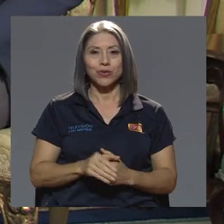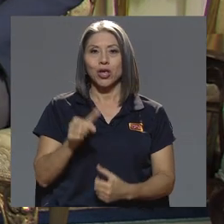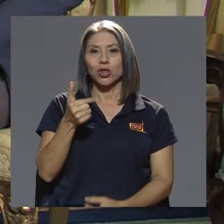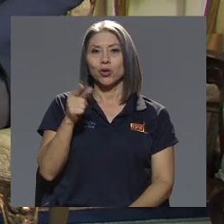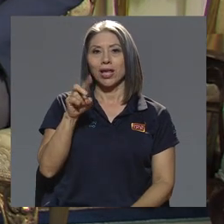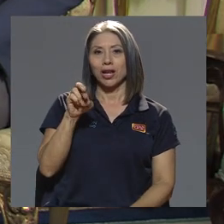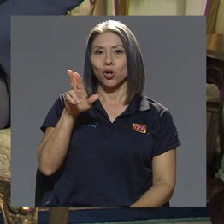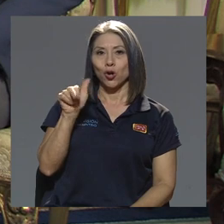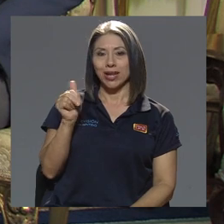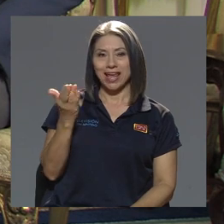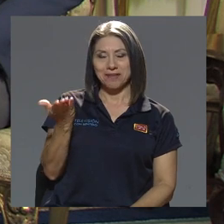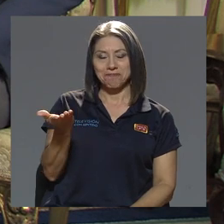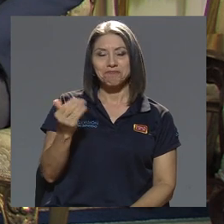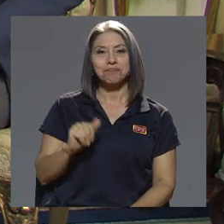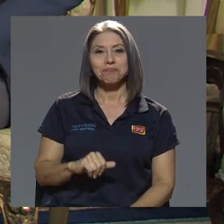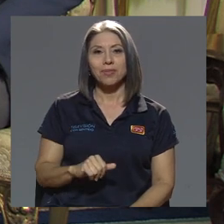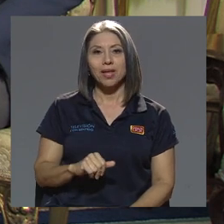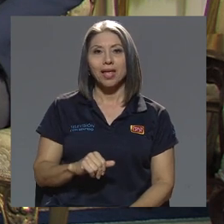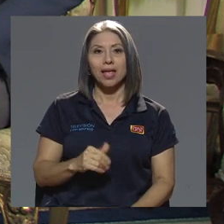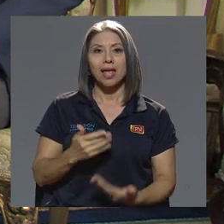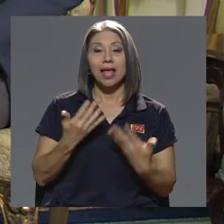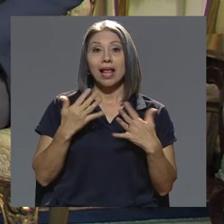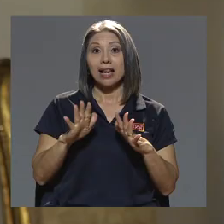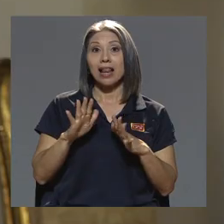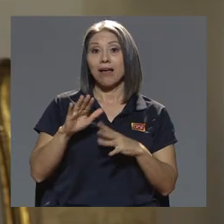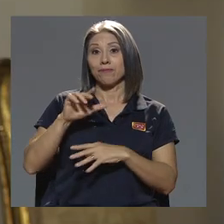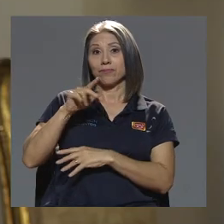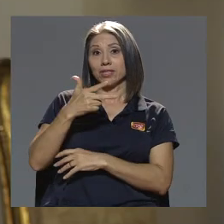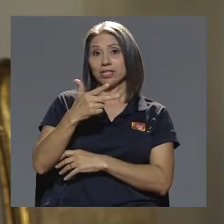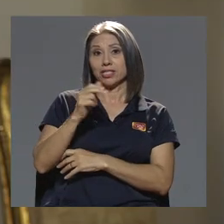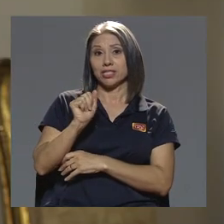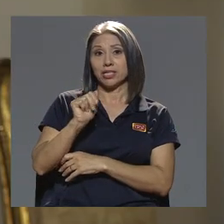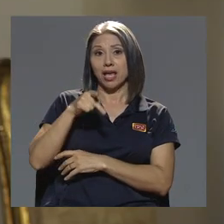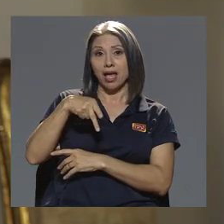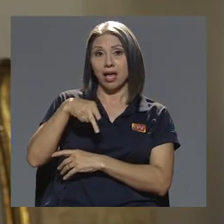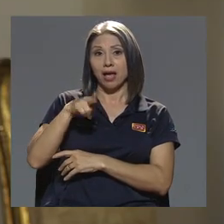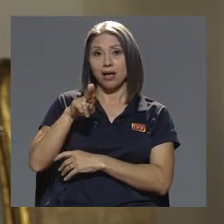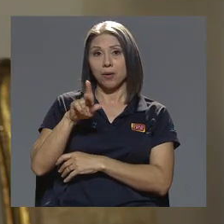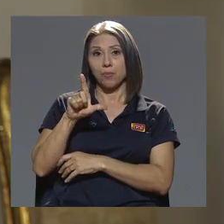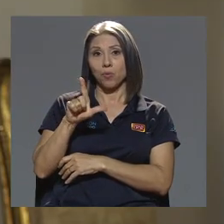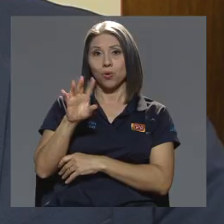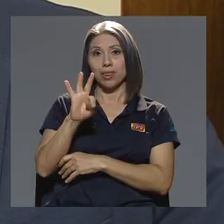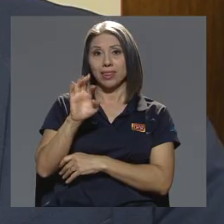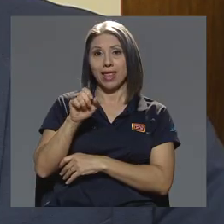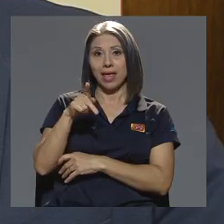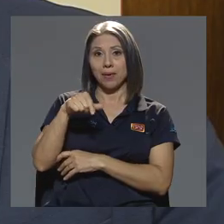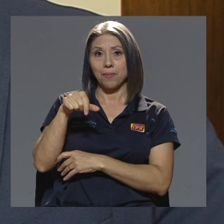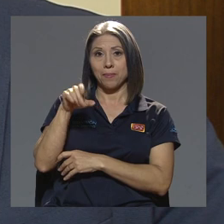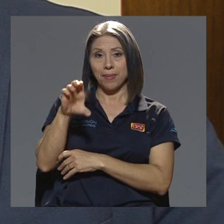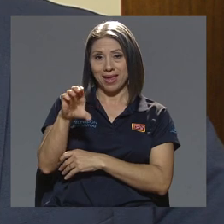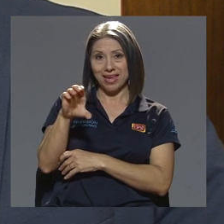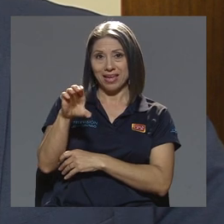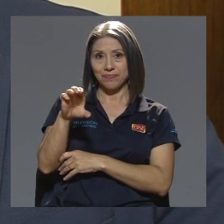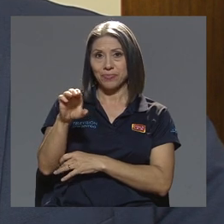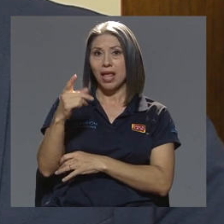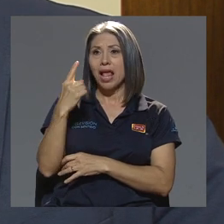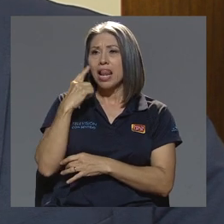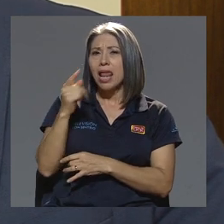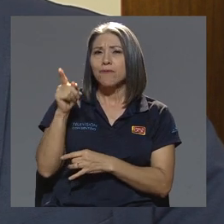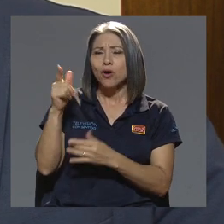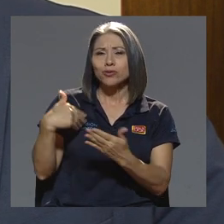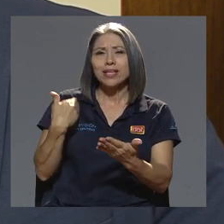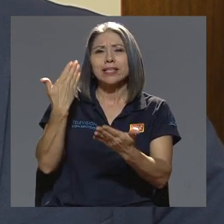Gloria, la avenida Chapultepec la vio llegar a usted a un México de los